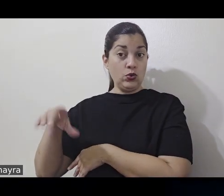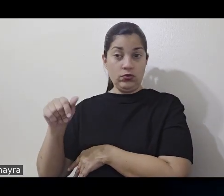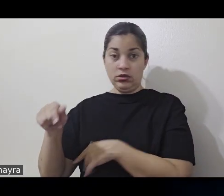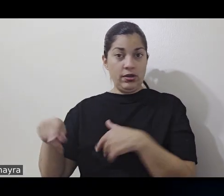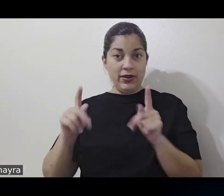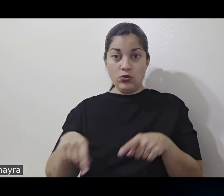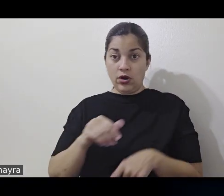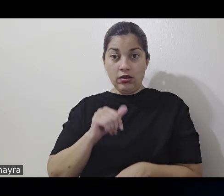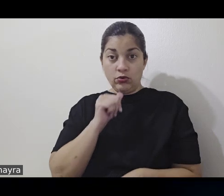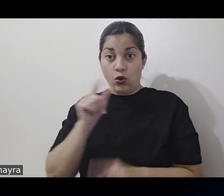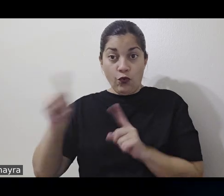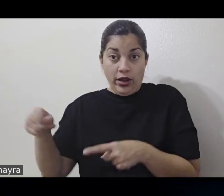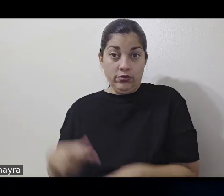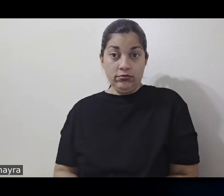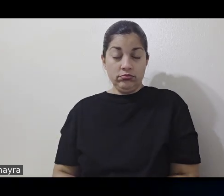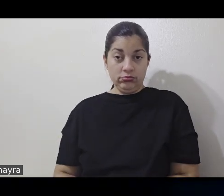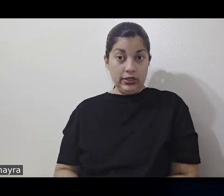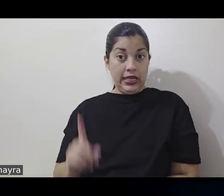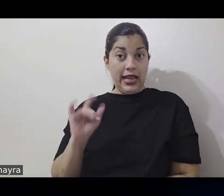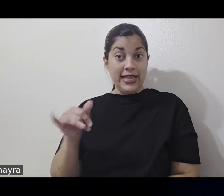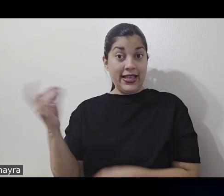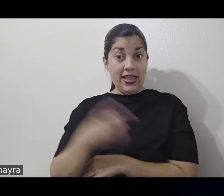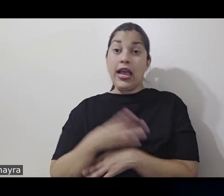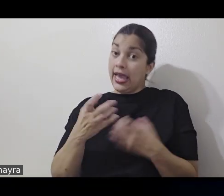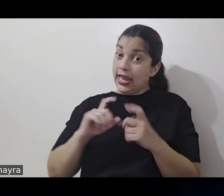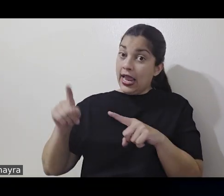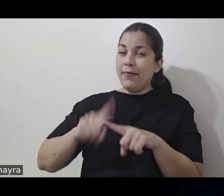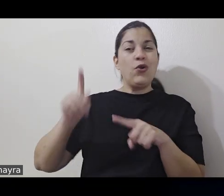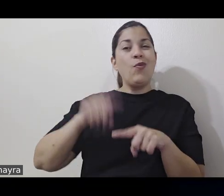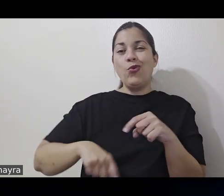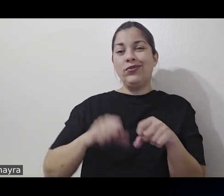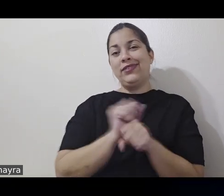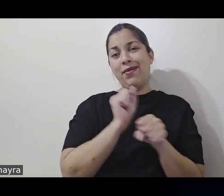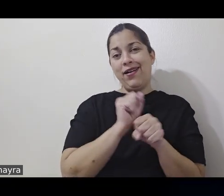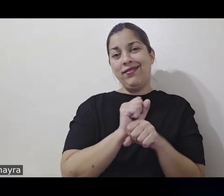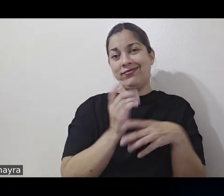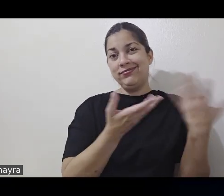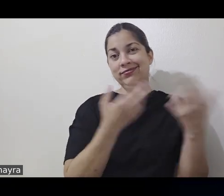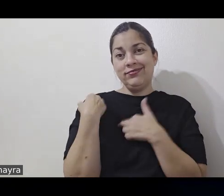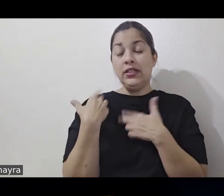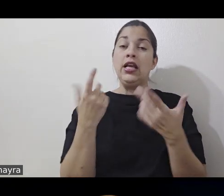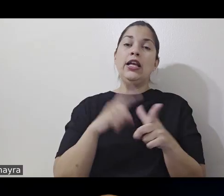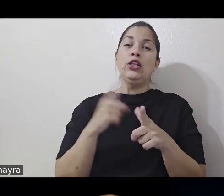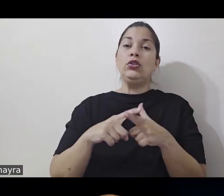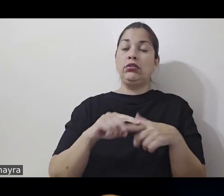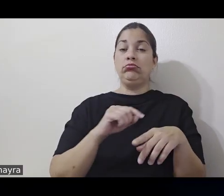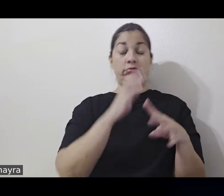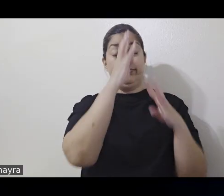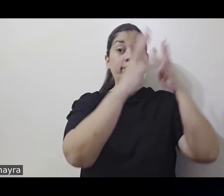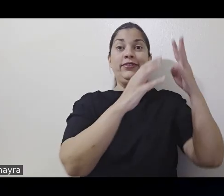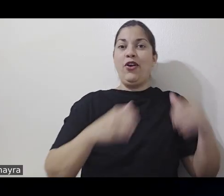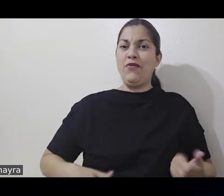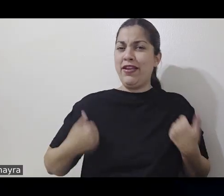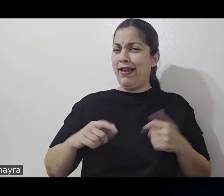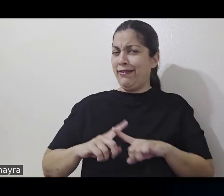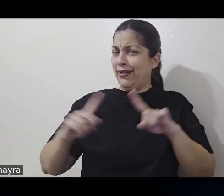a ese entierro nada, ese día tuvo trabajo. Y si quería ir, pero no pudo ir. Así que le crean como una vida alterna. Y eso fueron de las cosas